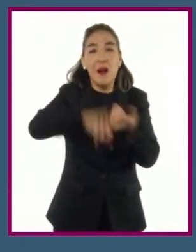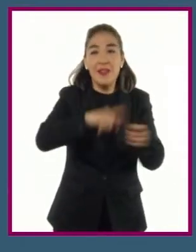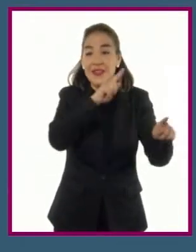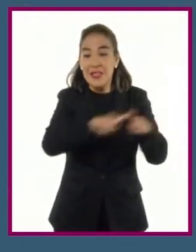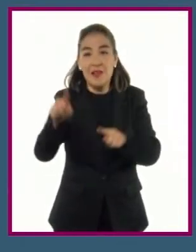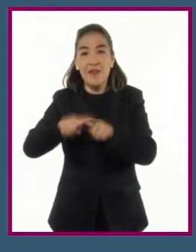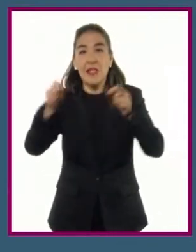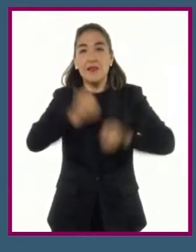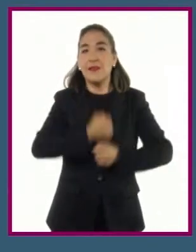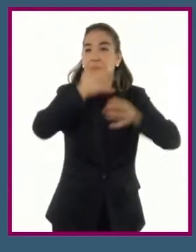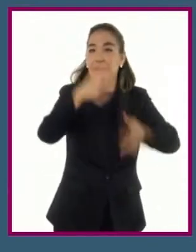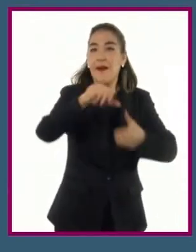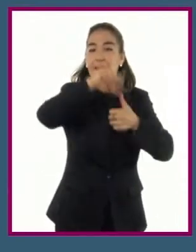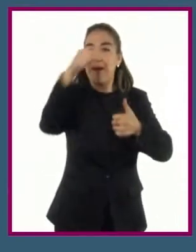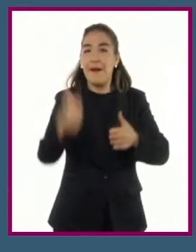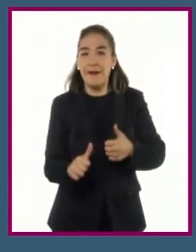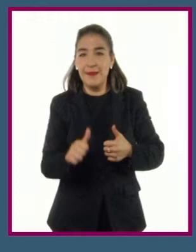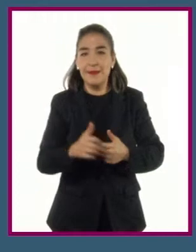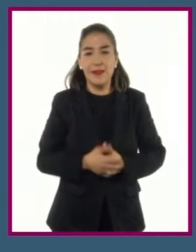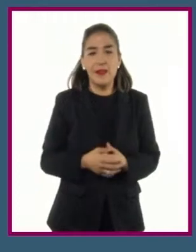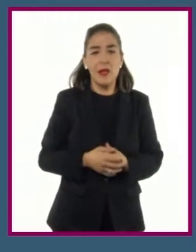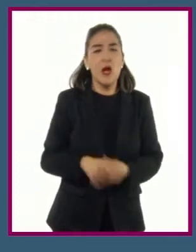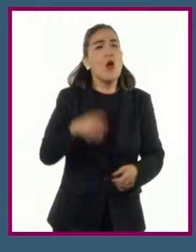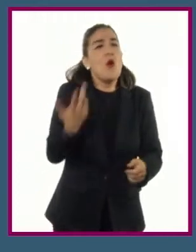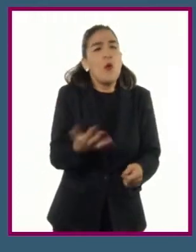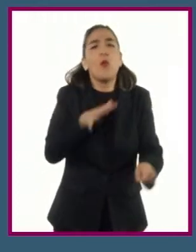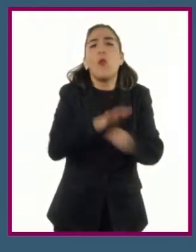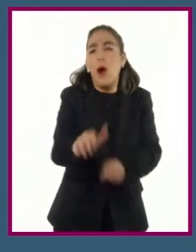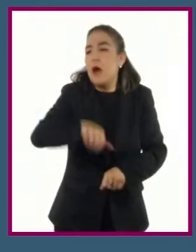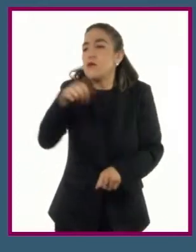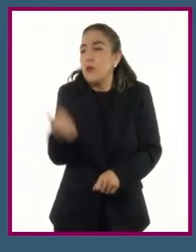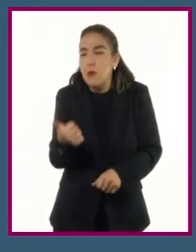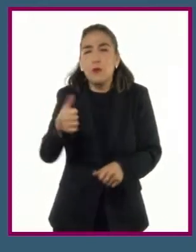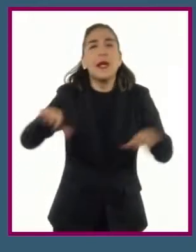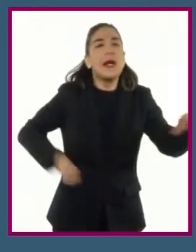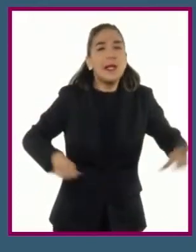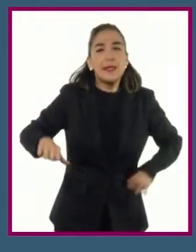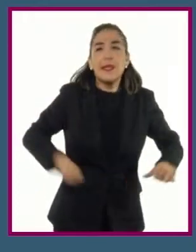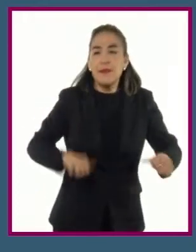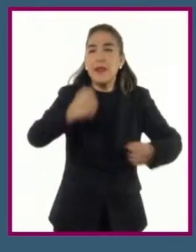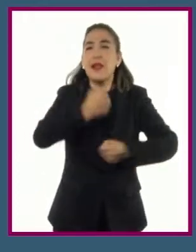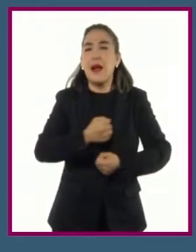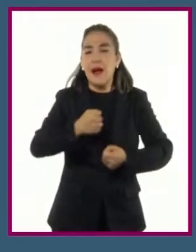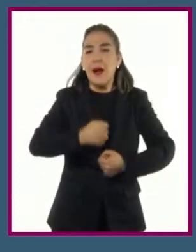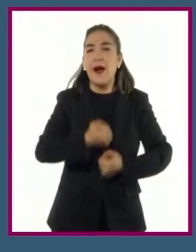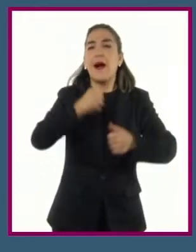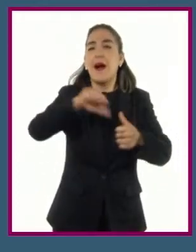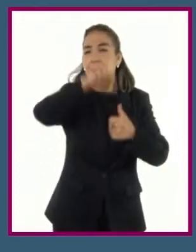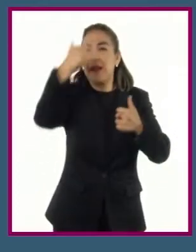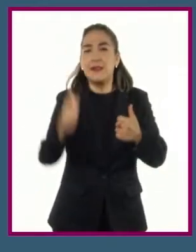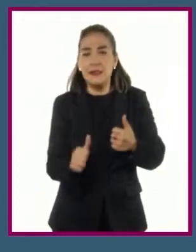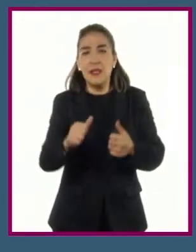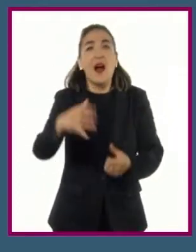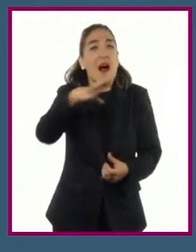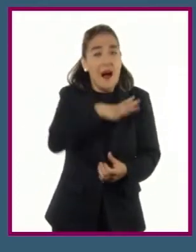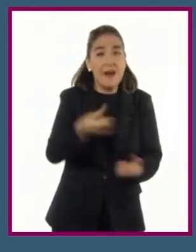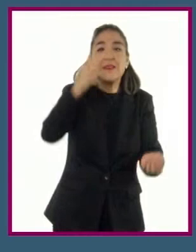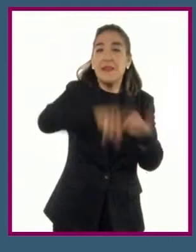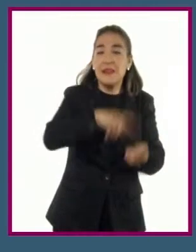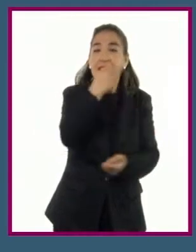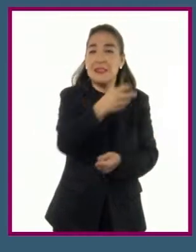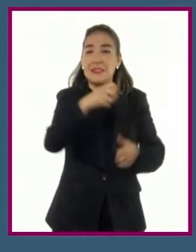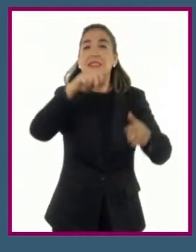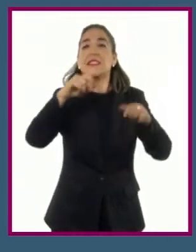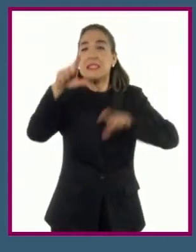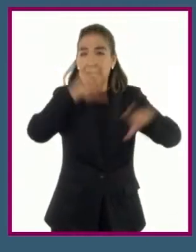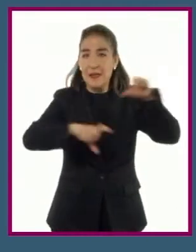diferentes expresiones artísticas? ¿En qué otros campos de las expresiones artísticas puede haber química?